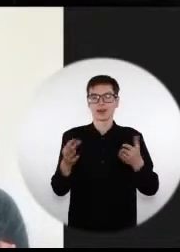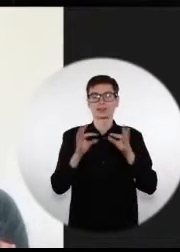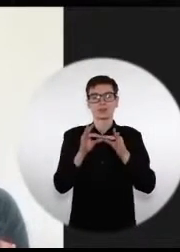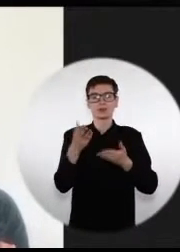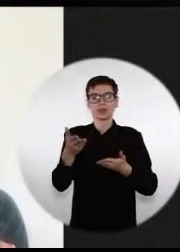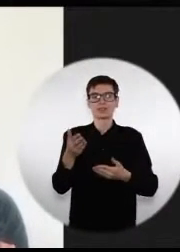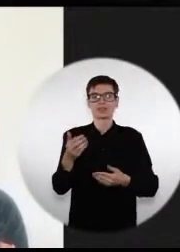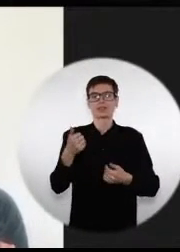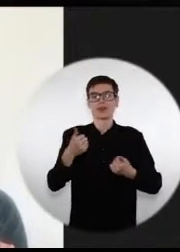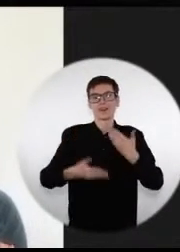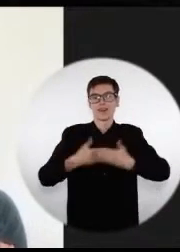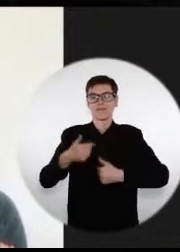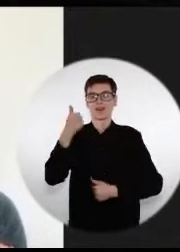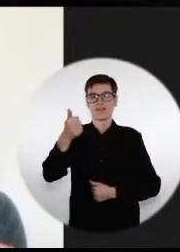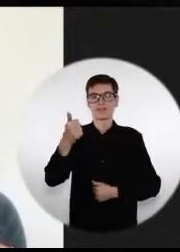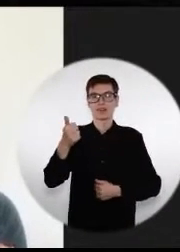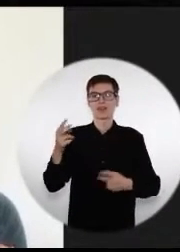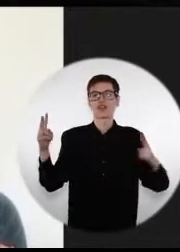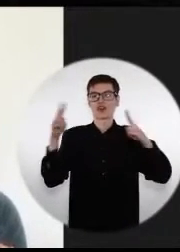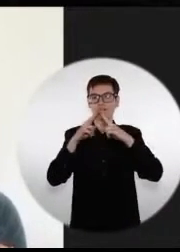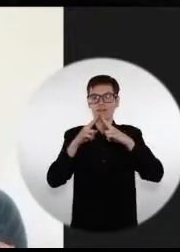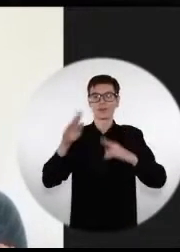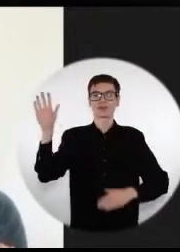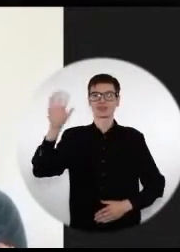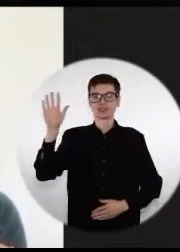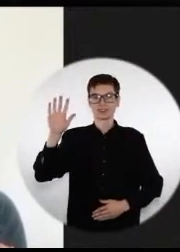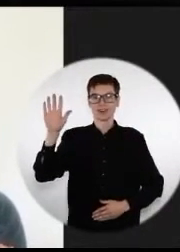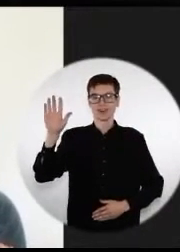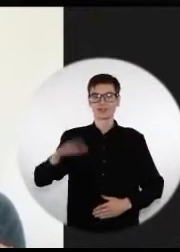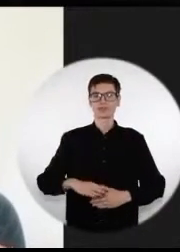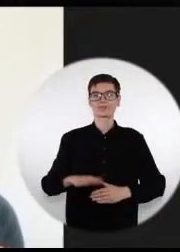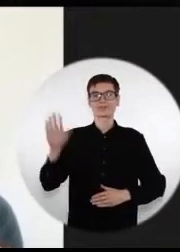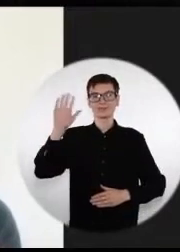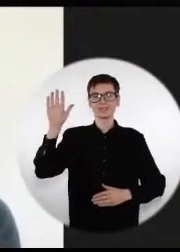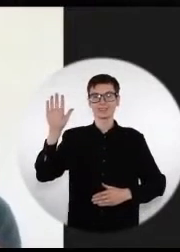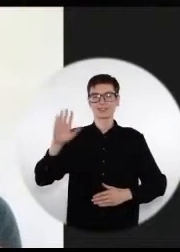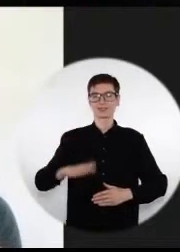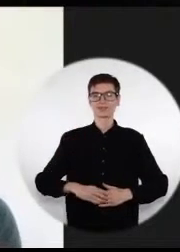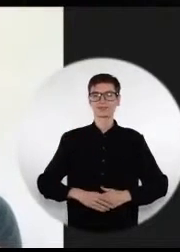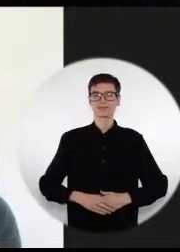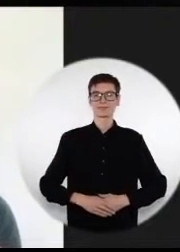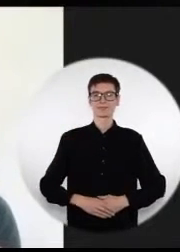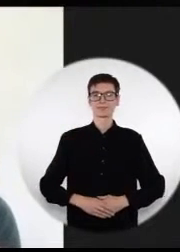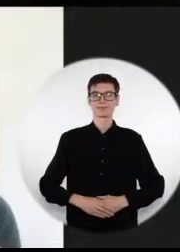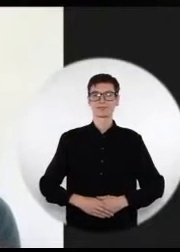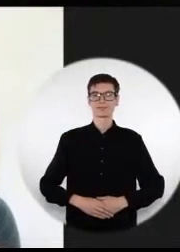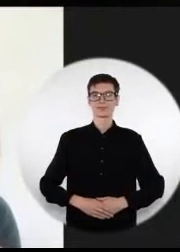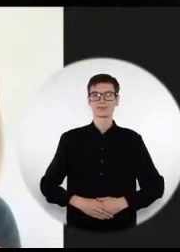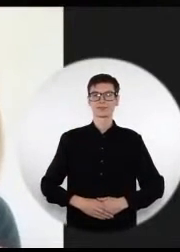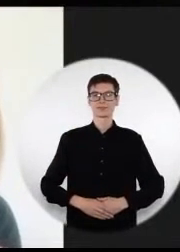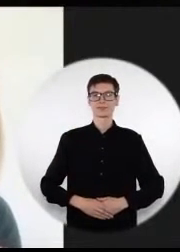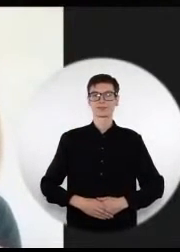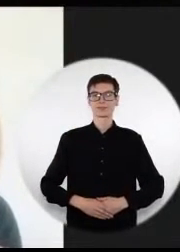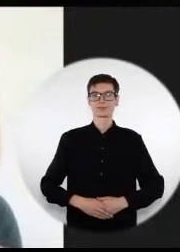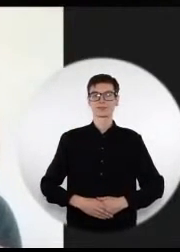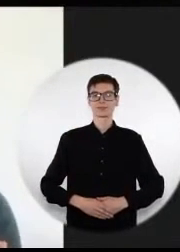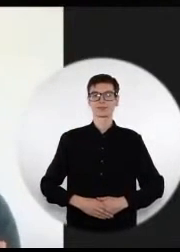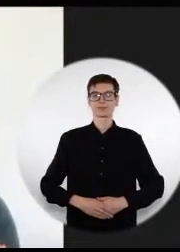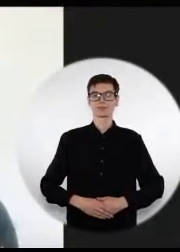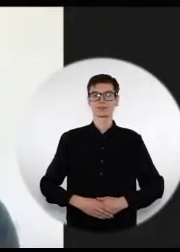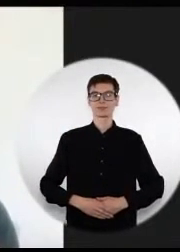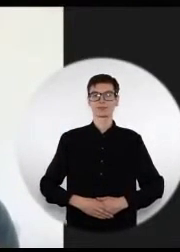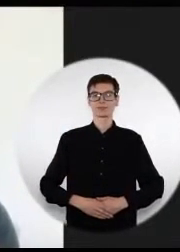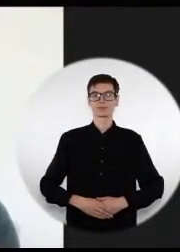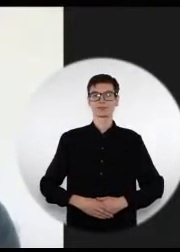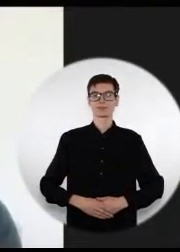hablando un ratito nos vemos muchas gracias muy bien nos vemos